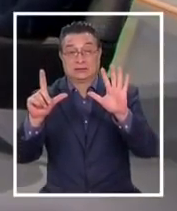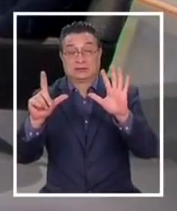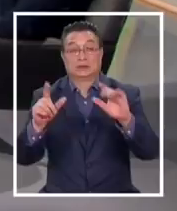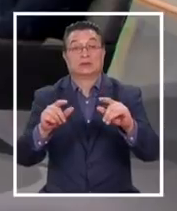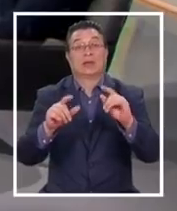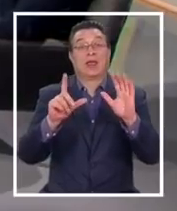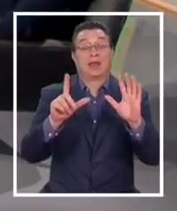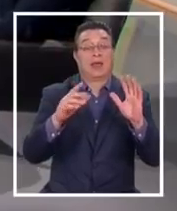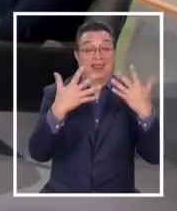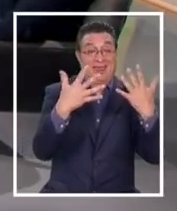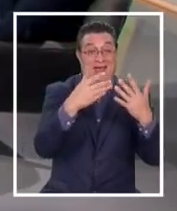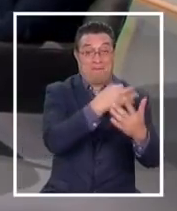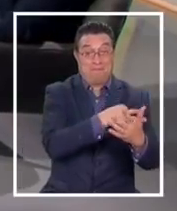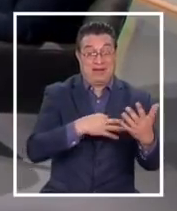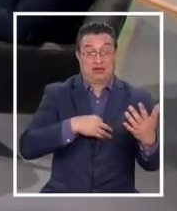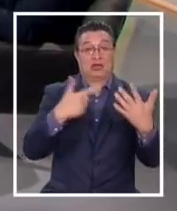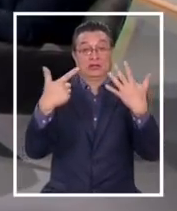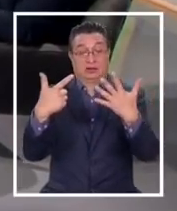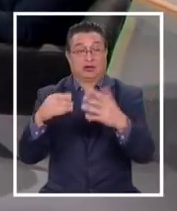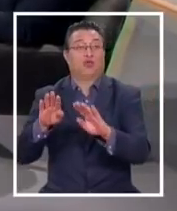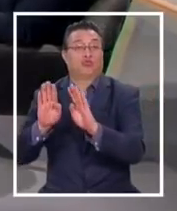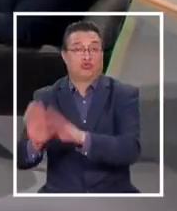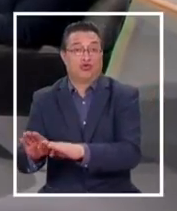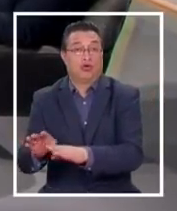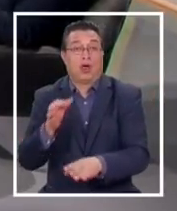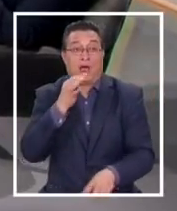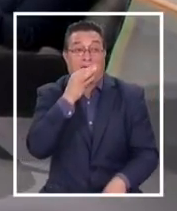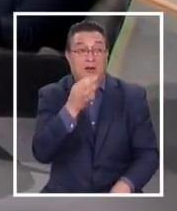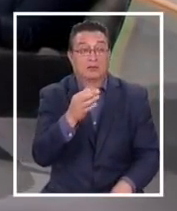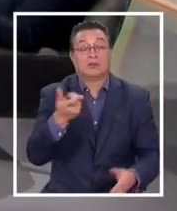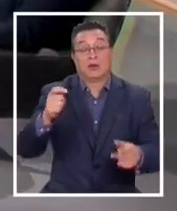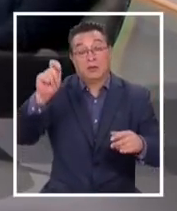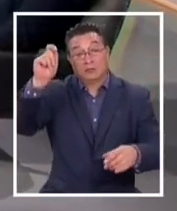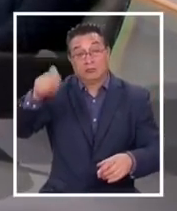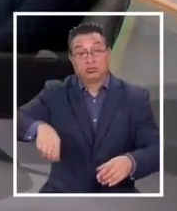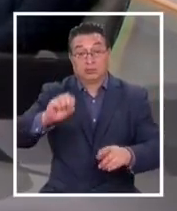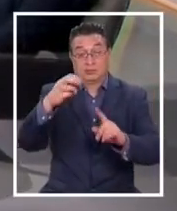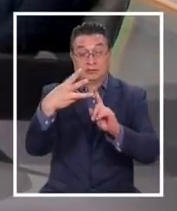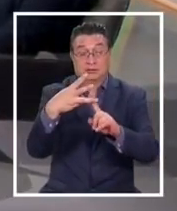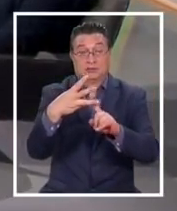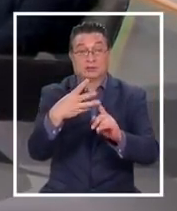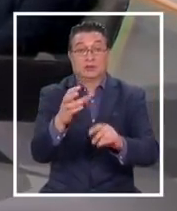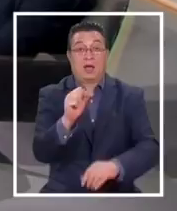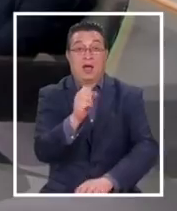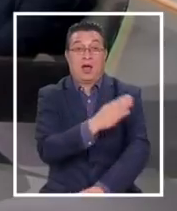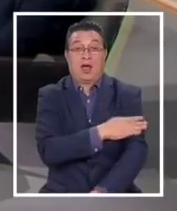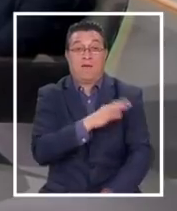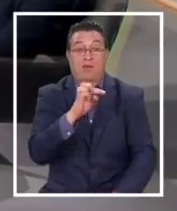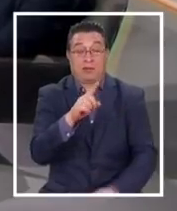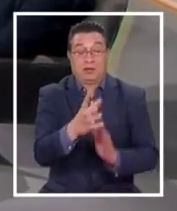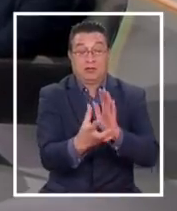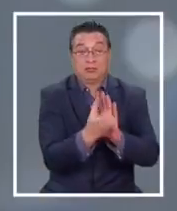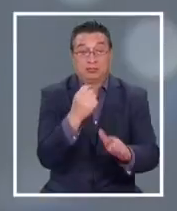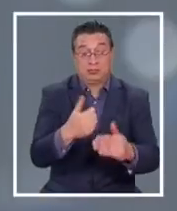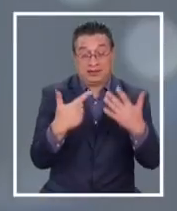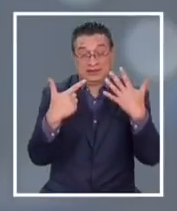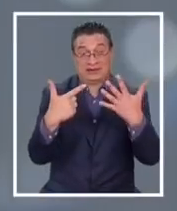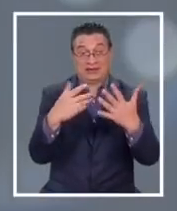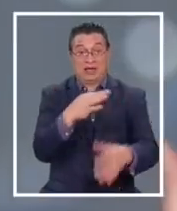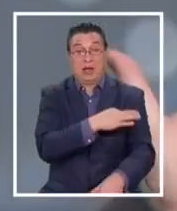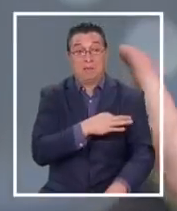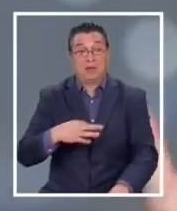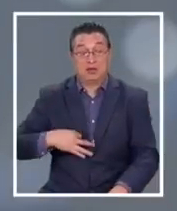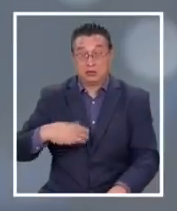Siete de 10 ministros del Tribunal Constitucional. No, a propósito fondo, del no, fallo del tercer retiro, voy a citar a los 7 ministros del